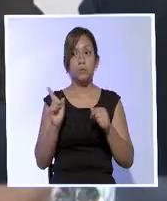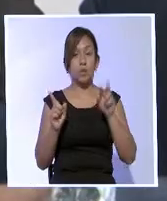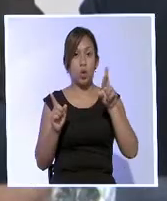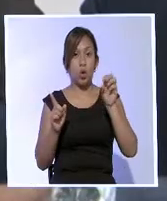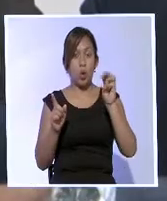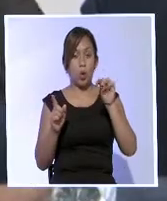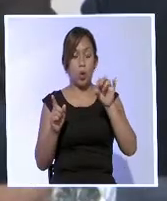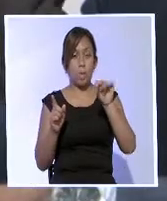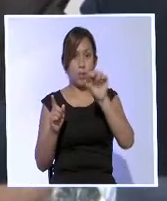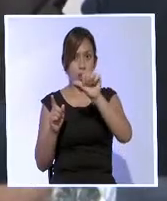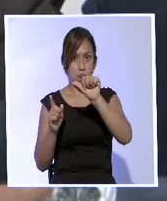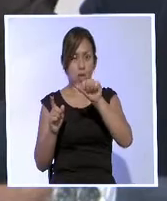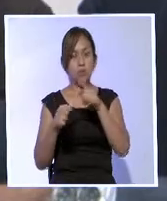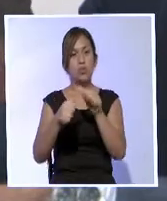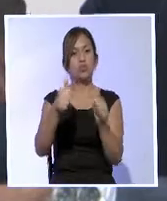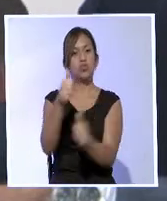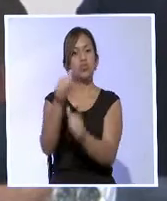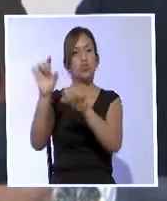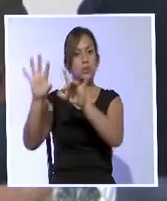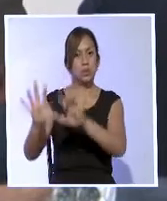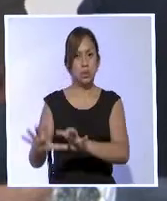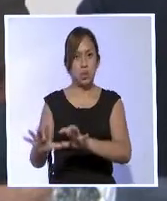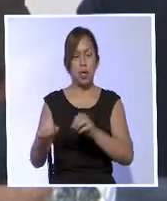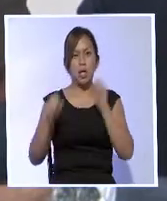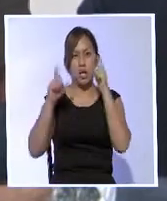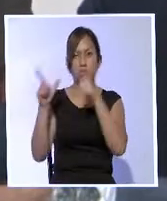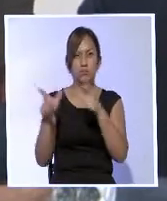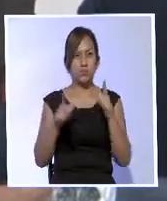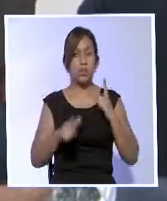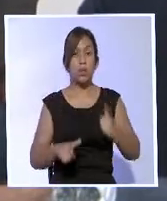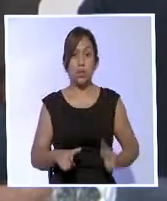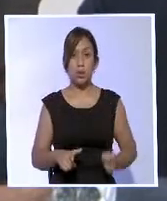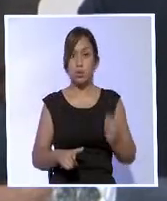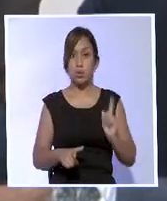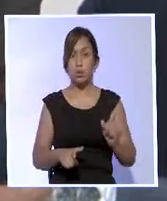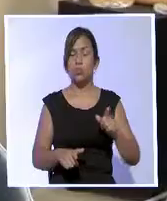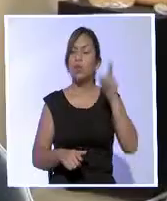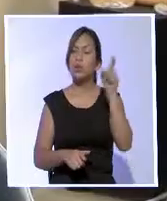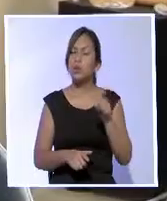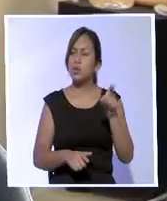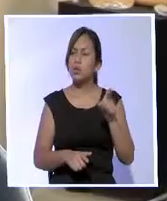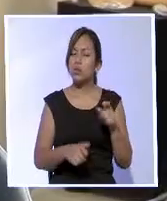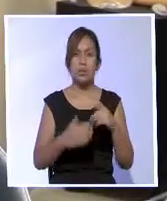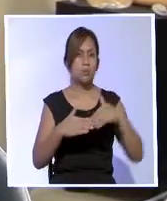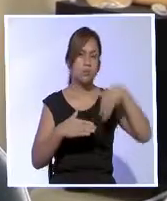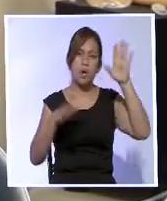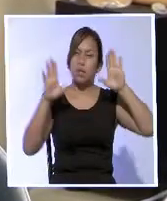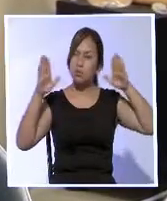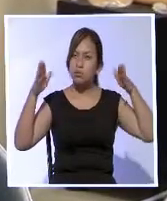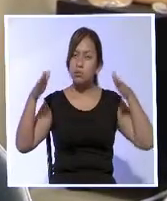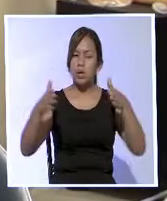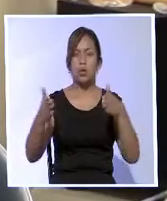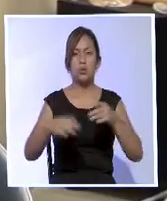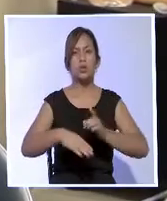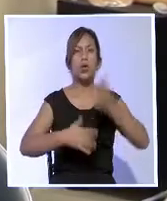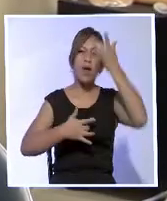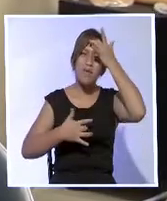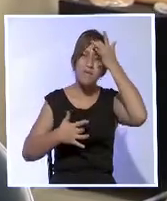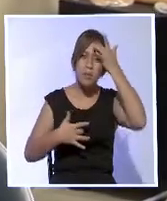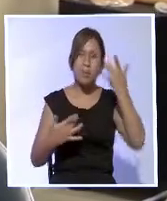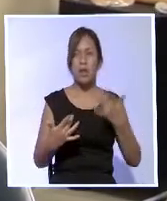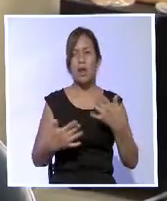funcionaria de la subsecretaría de vigilancia de la salud manifestó que se debería brindar mayor atención a la prevención de enfermedades crónicas